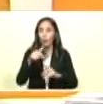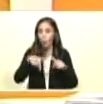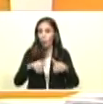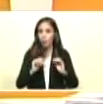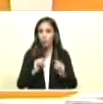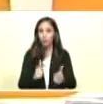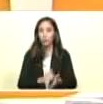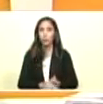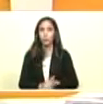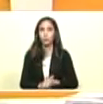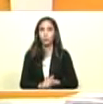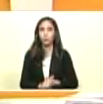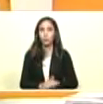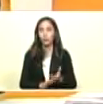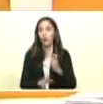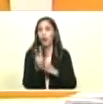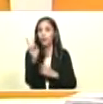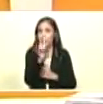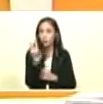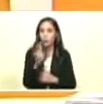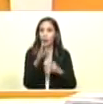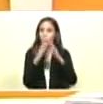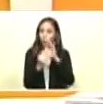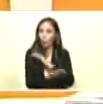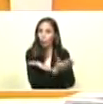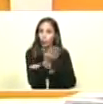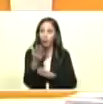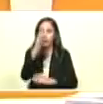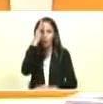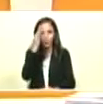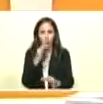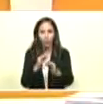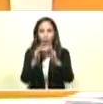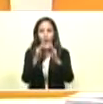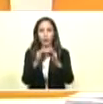Venezuela, hermanos, hermanas, tengamos fe